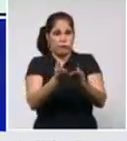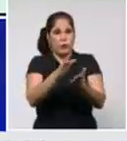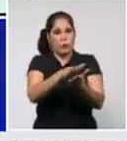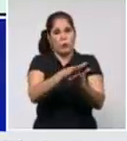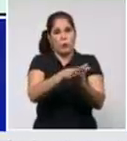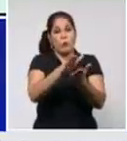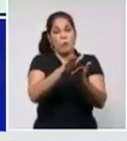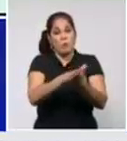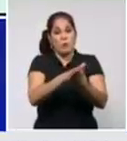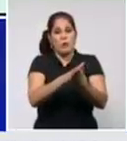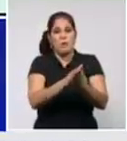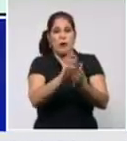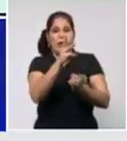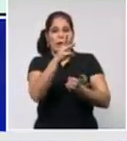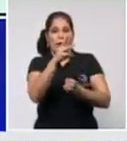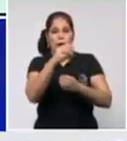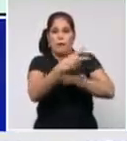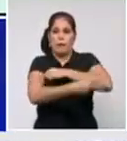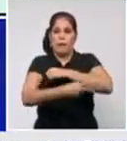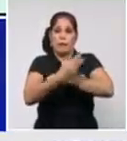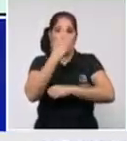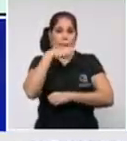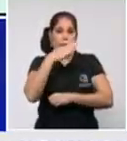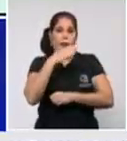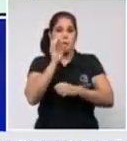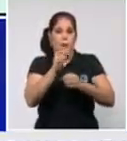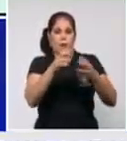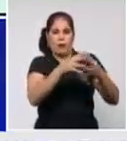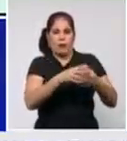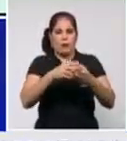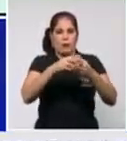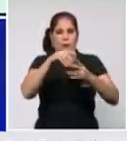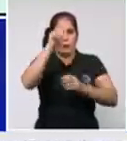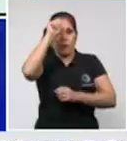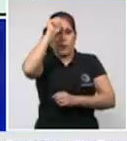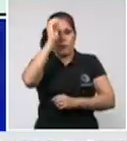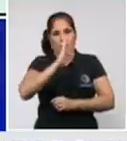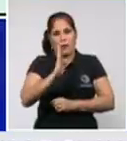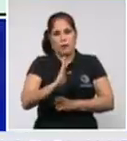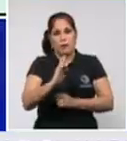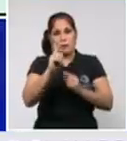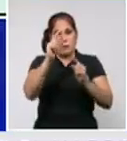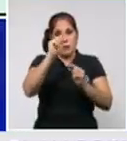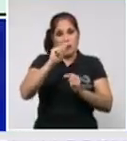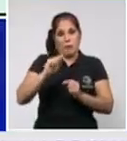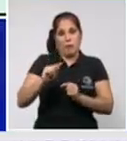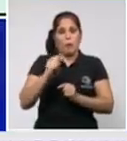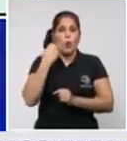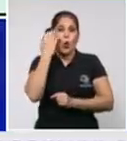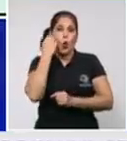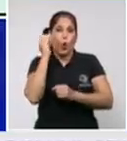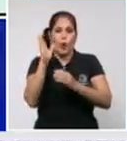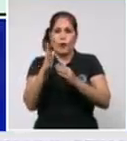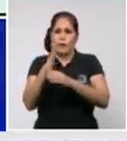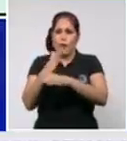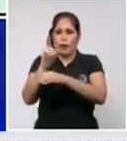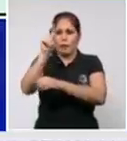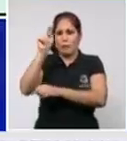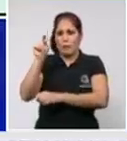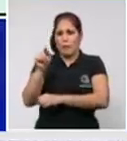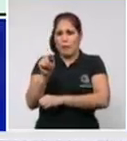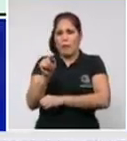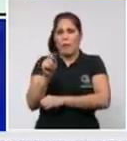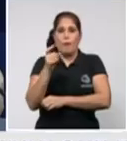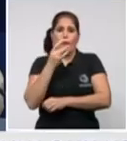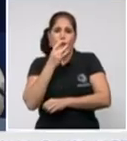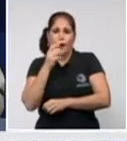representan estos tres países, que por algo encabezan la lista de los países con una mayor afectación en cuanto al